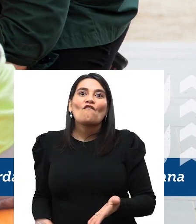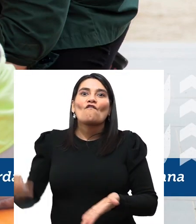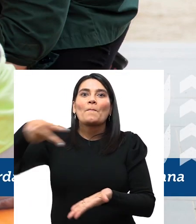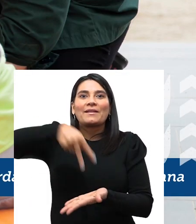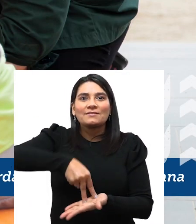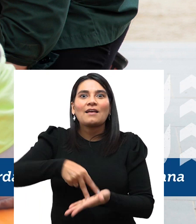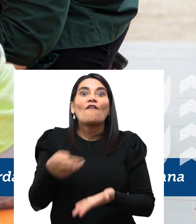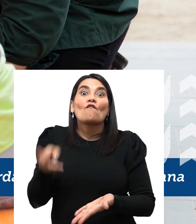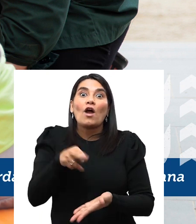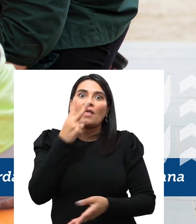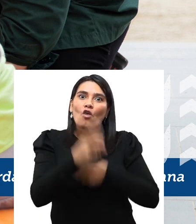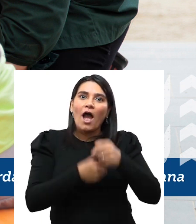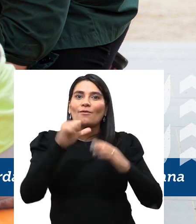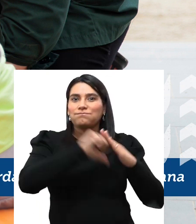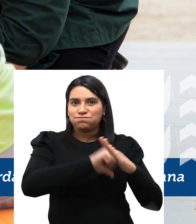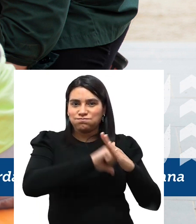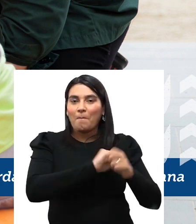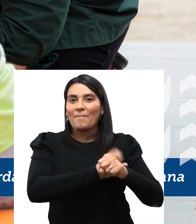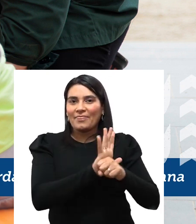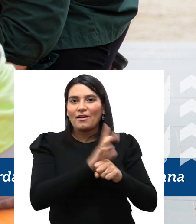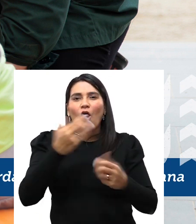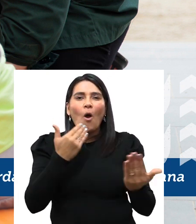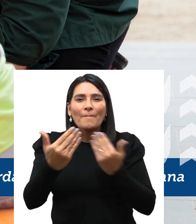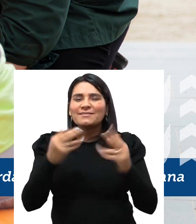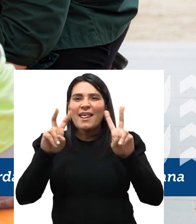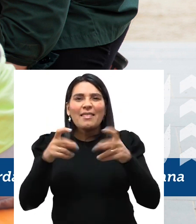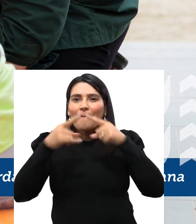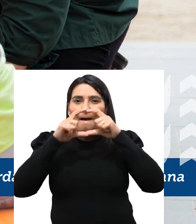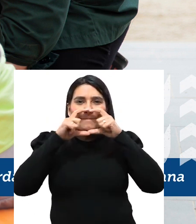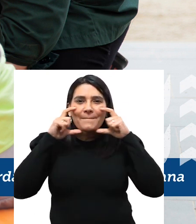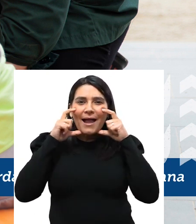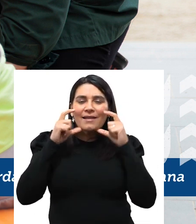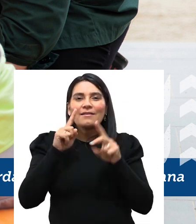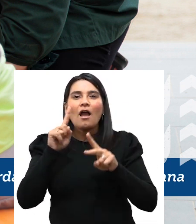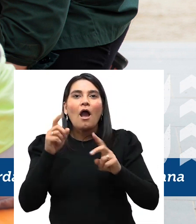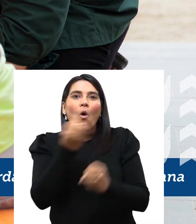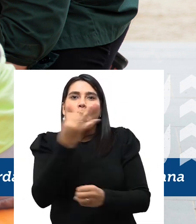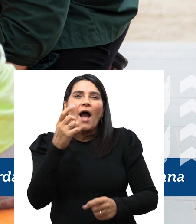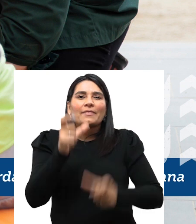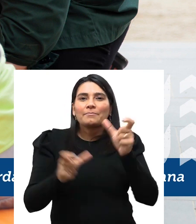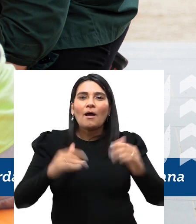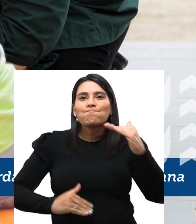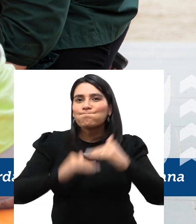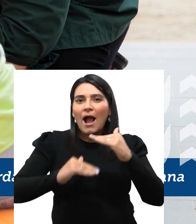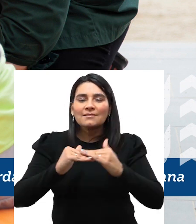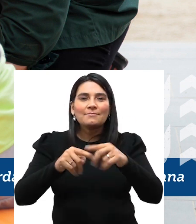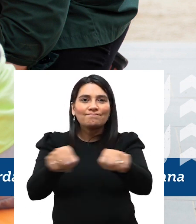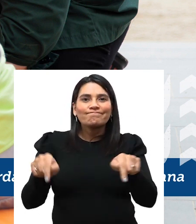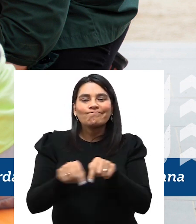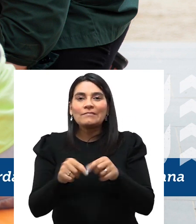de pandemia. Nos tocó conversar sobre el uso de las mascarillas, sobre los aforos, sobre las